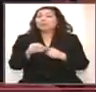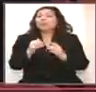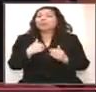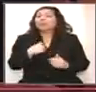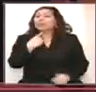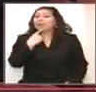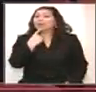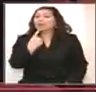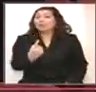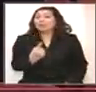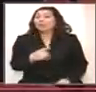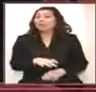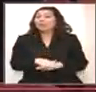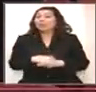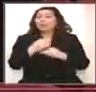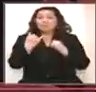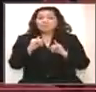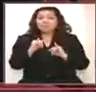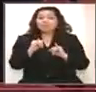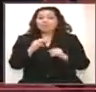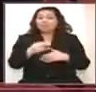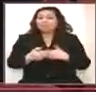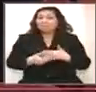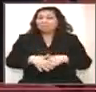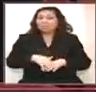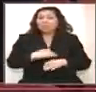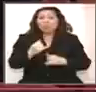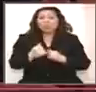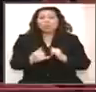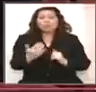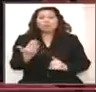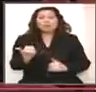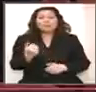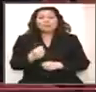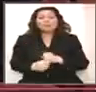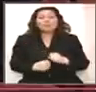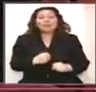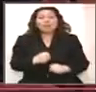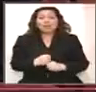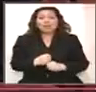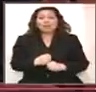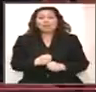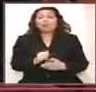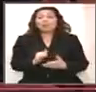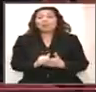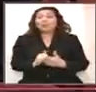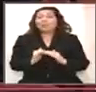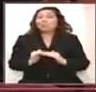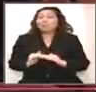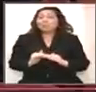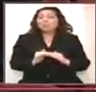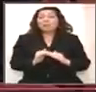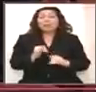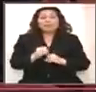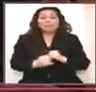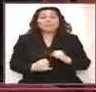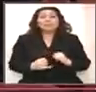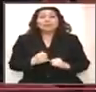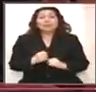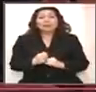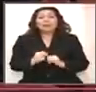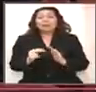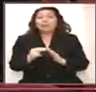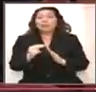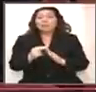me refiero. Se trata de la información que el Perú ha manejado en los últimos 15 años sobre un indicador que mide a nivel internacional